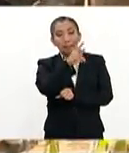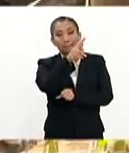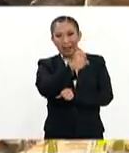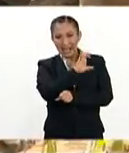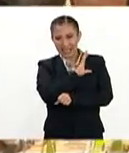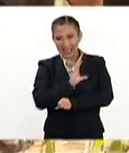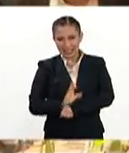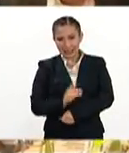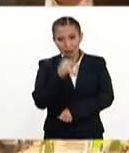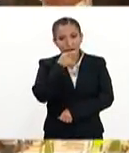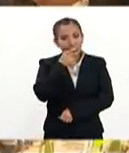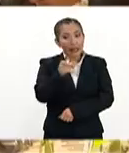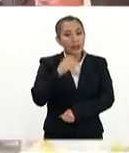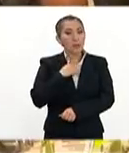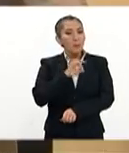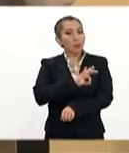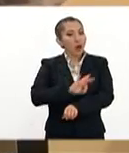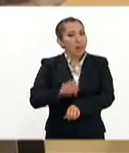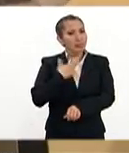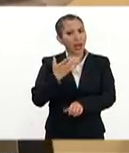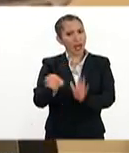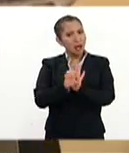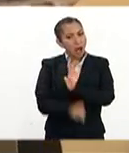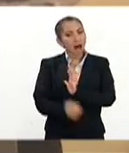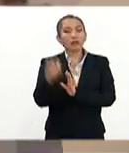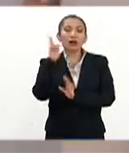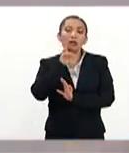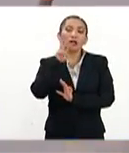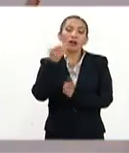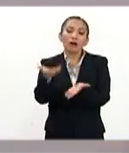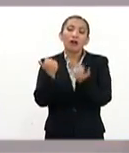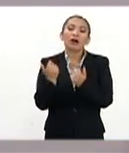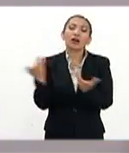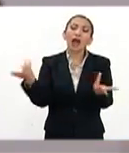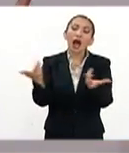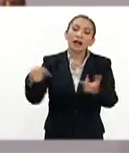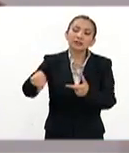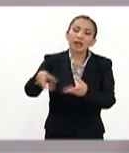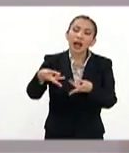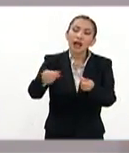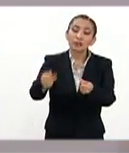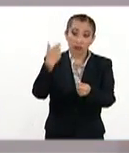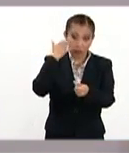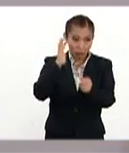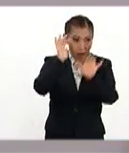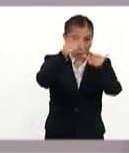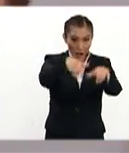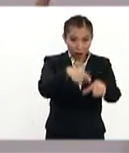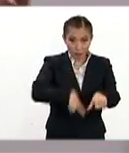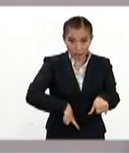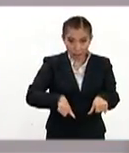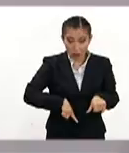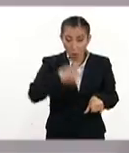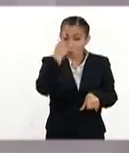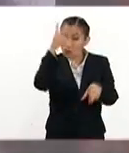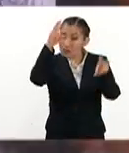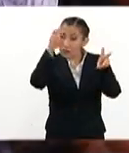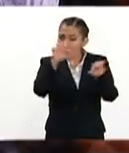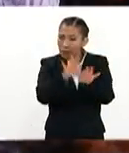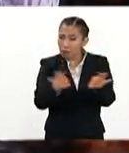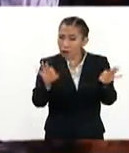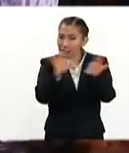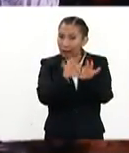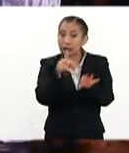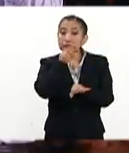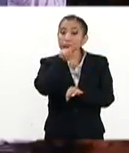precampañas podrían ser un ejercicio modélico de rendición de cuentas si se aspira a llegar al gobierno y uno de los temas centrales